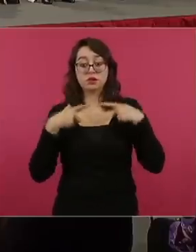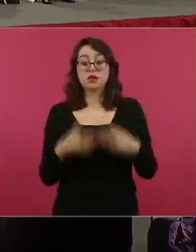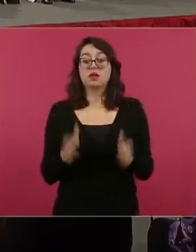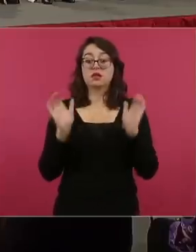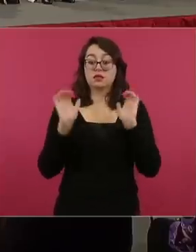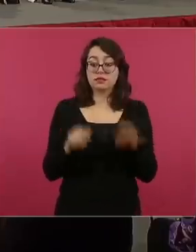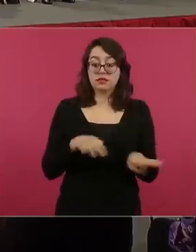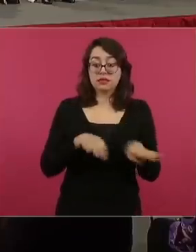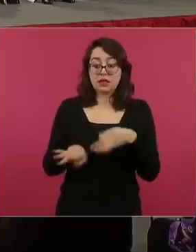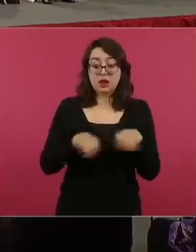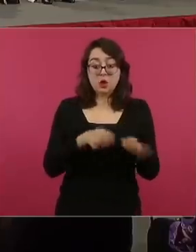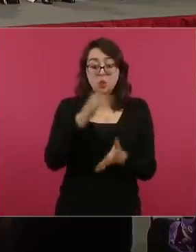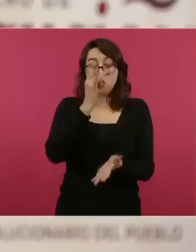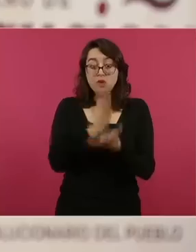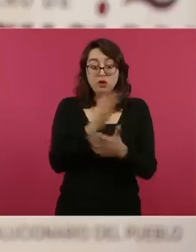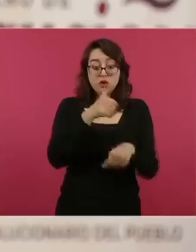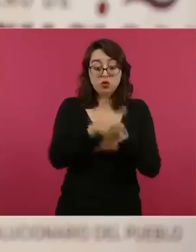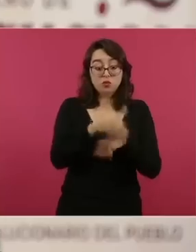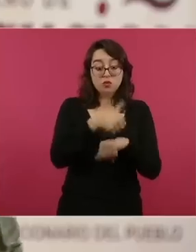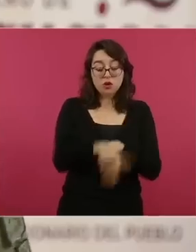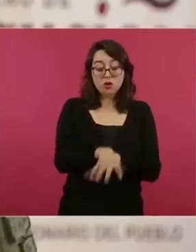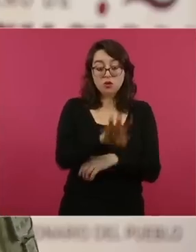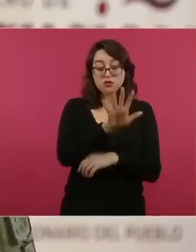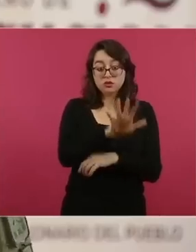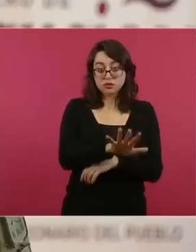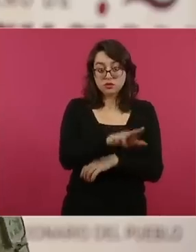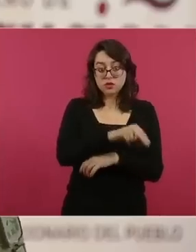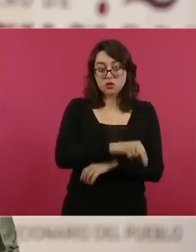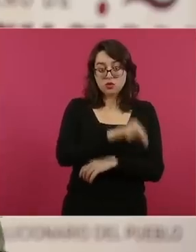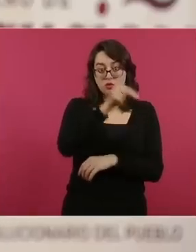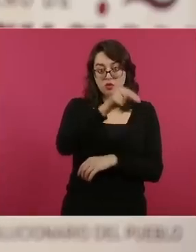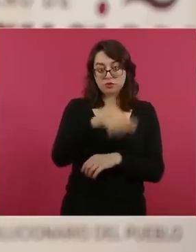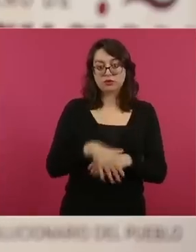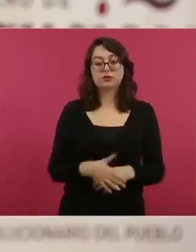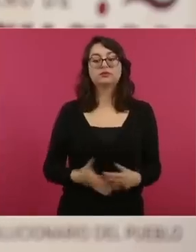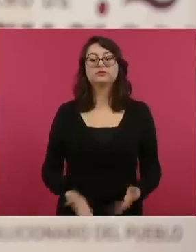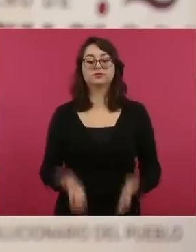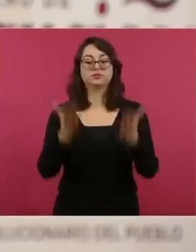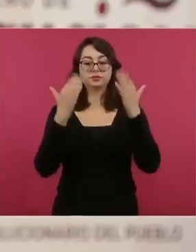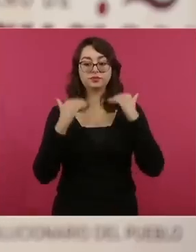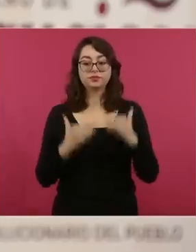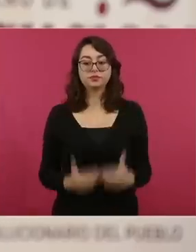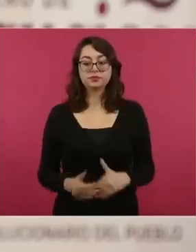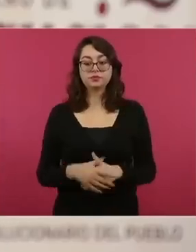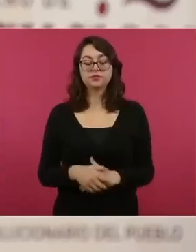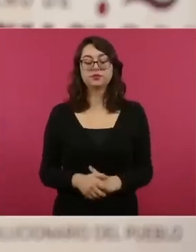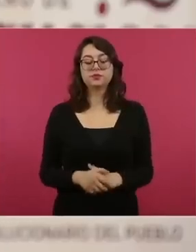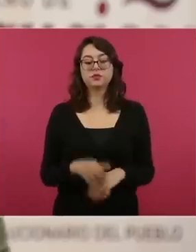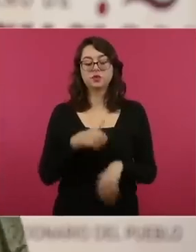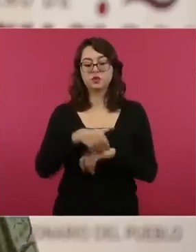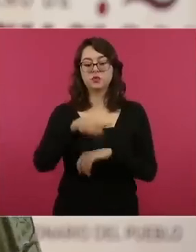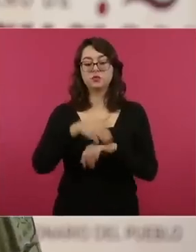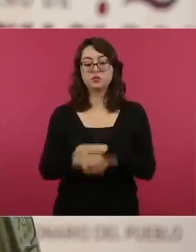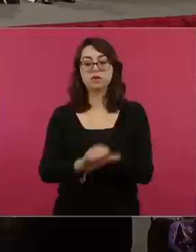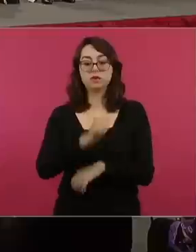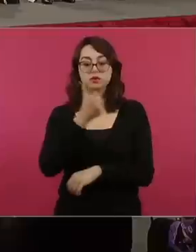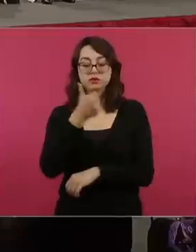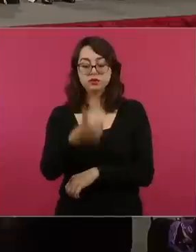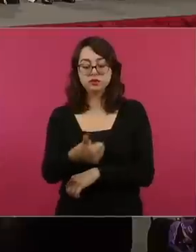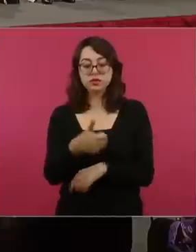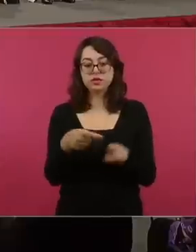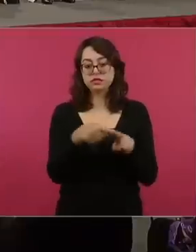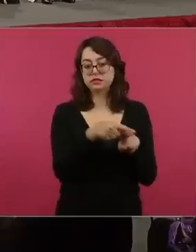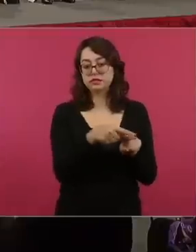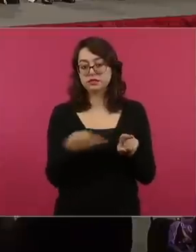vigentes hay alrededor de 4.500. Por lo que se refiere al tramo 6, este tiene